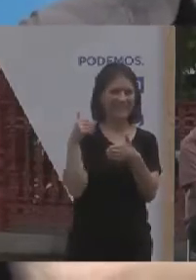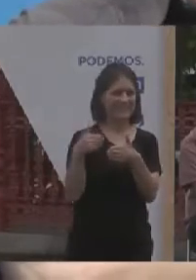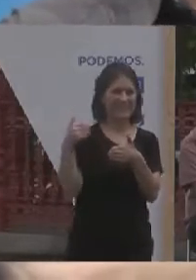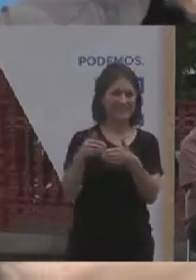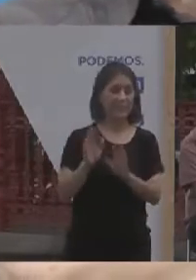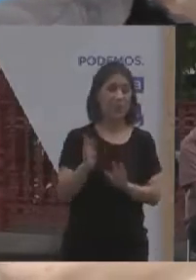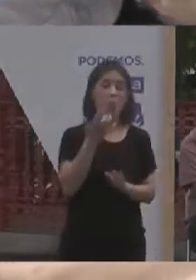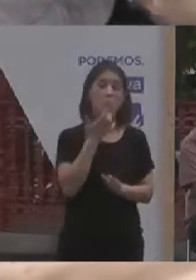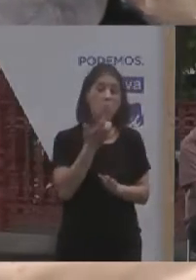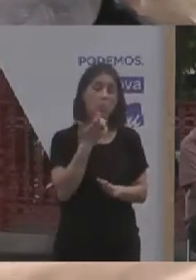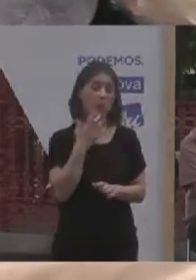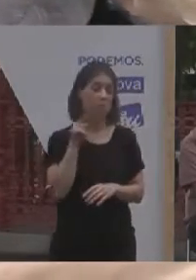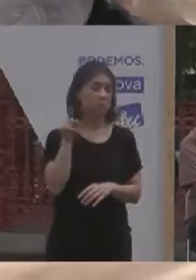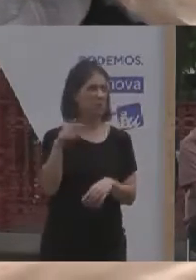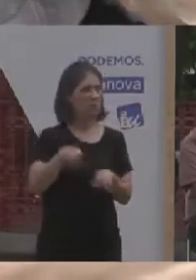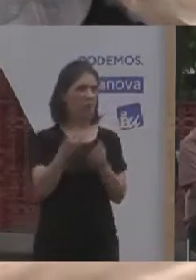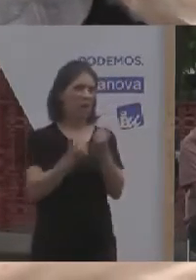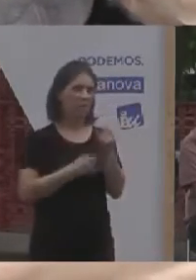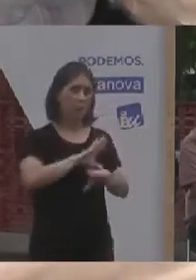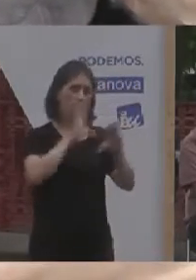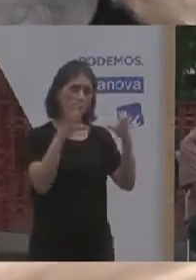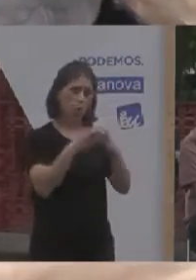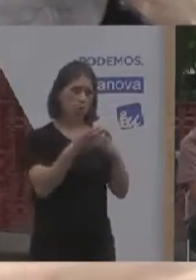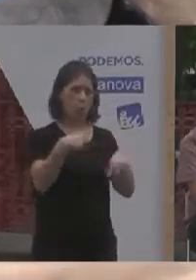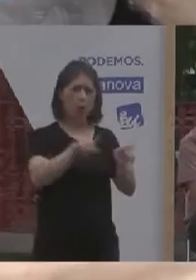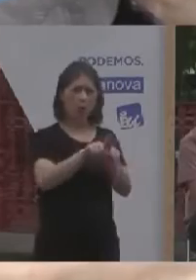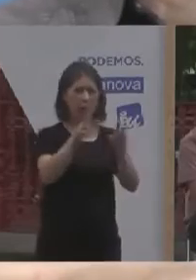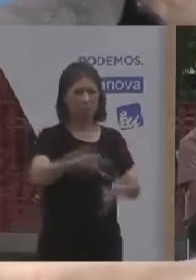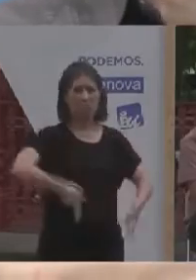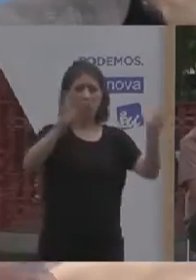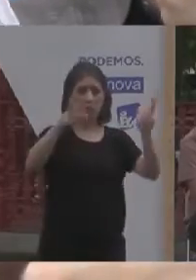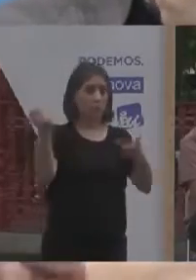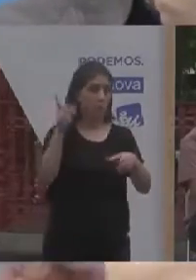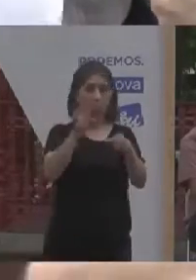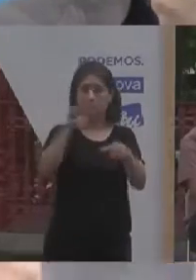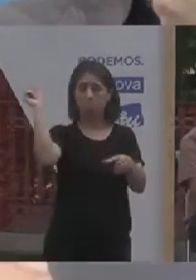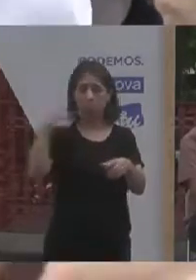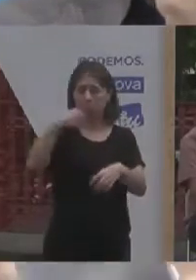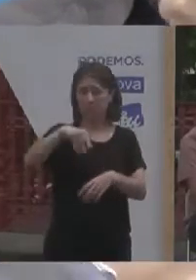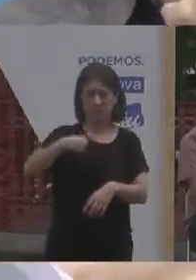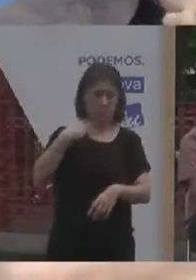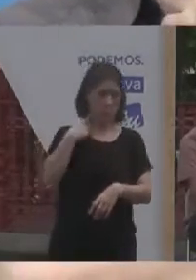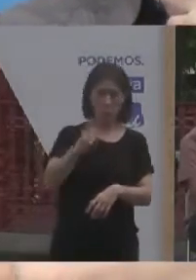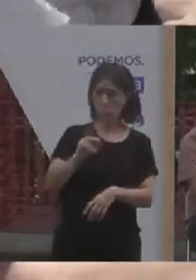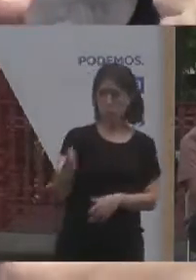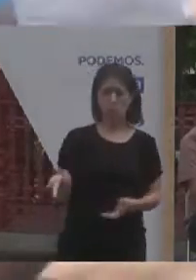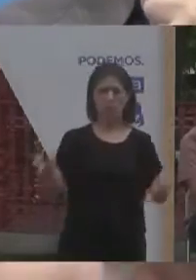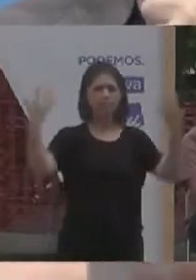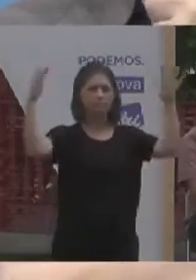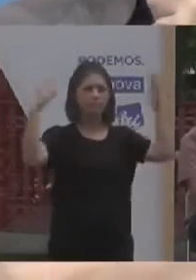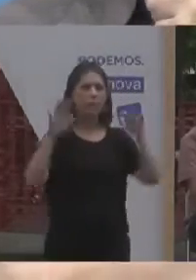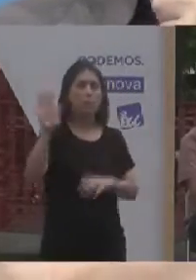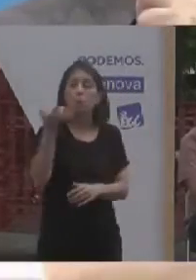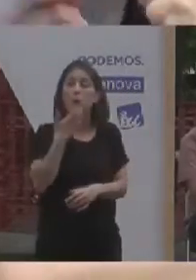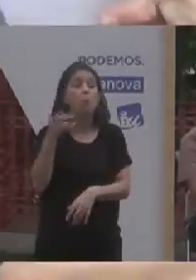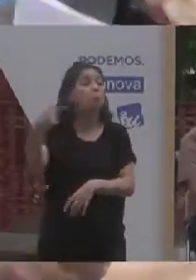se estivese, formase parte dun partido verdadeiramente democrático, xa non sería presidente da Diputación, pero que xa que eles